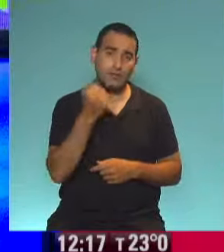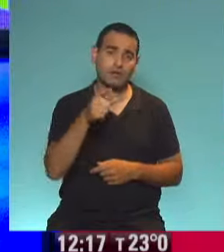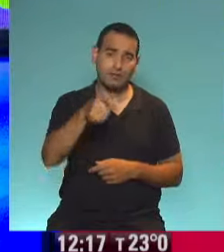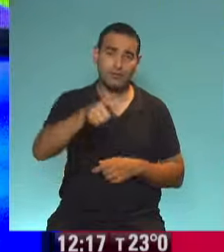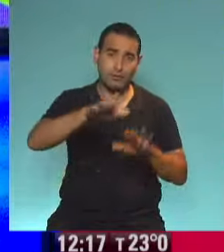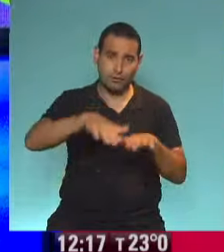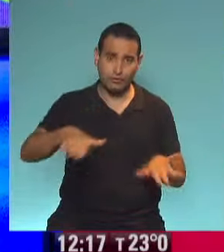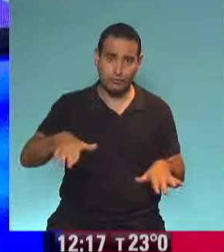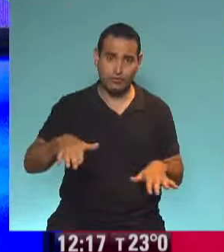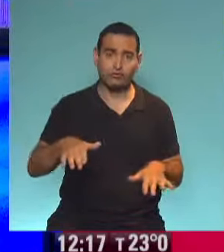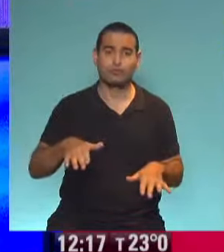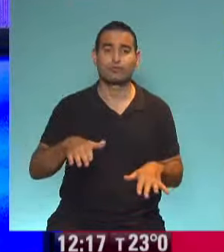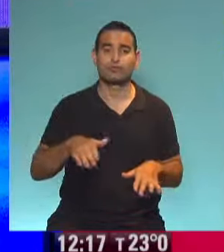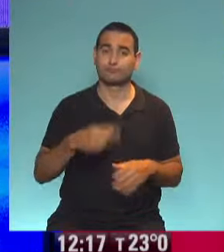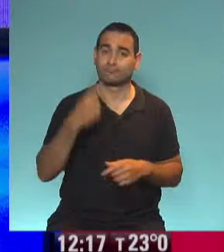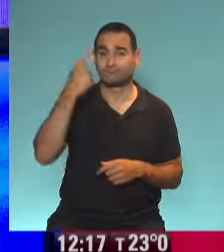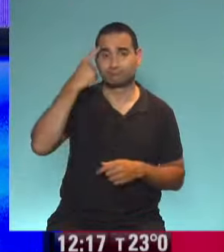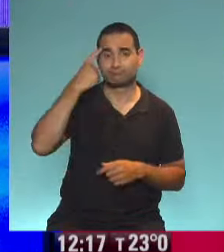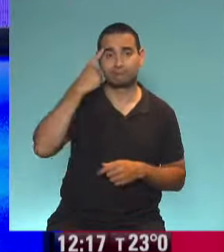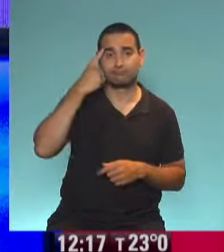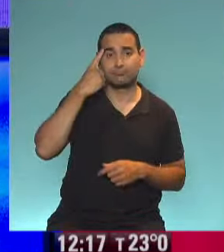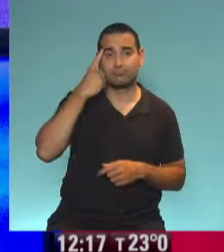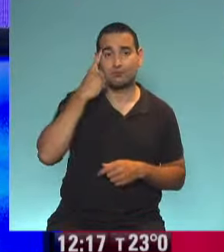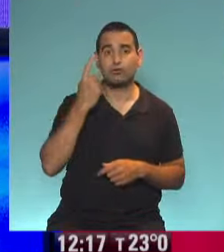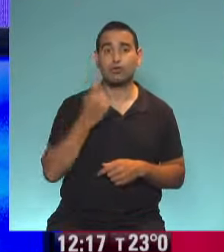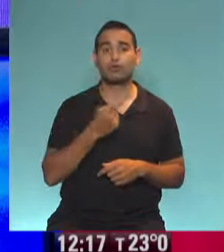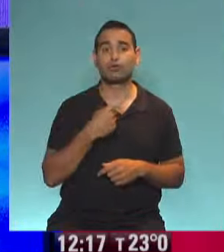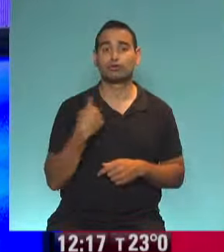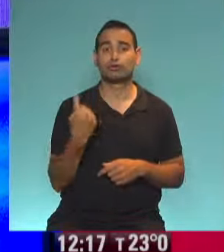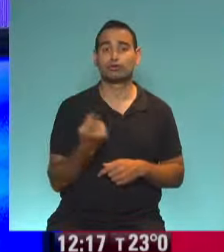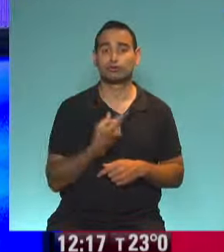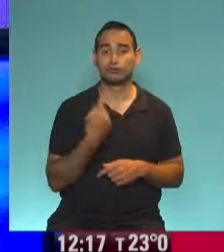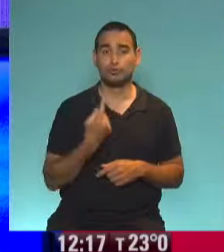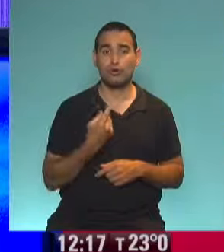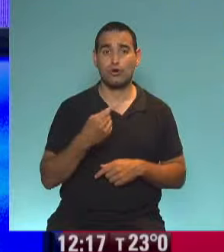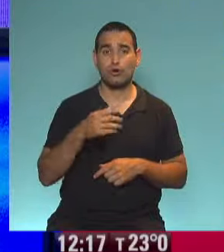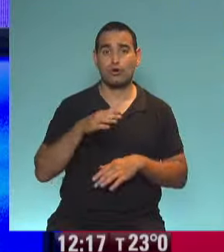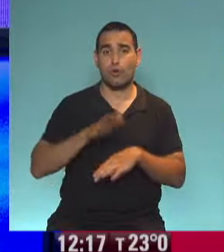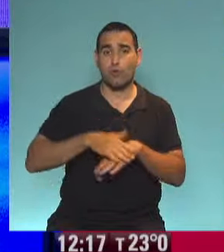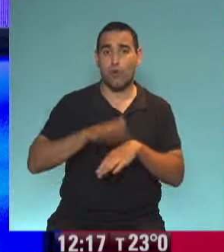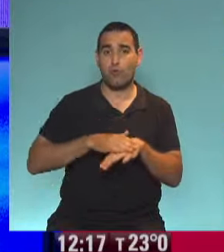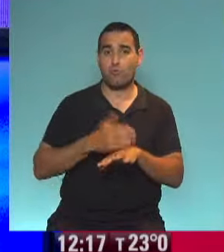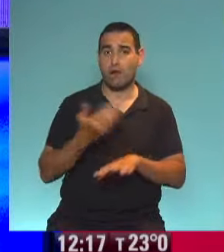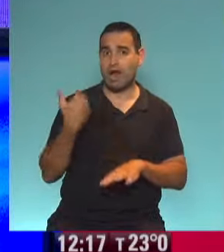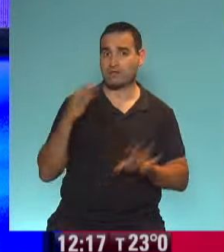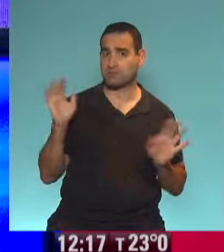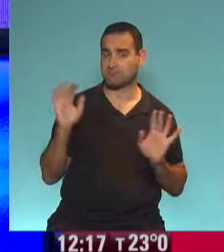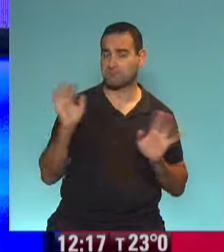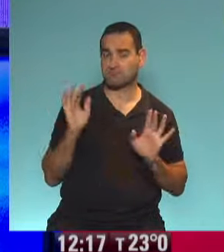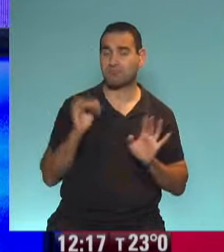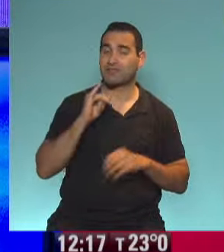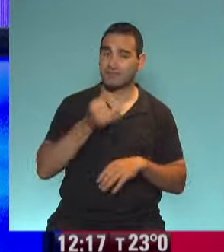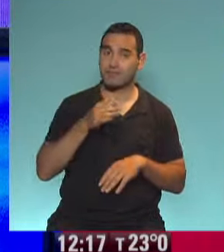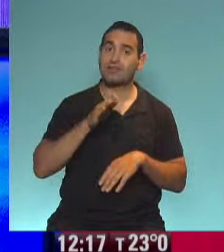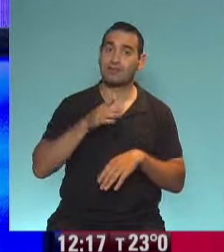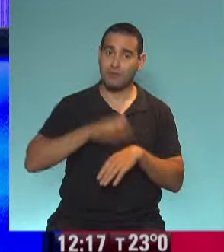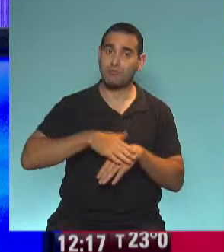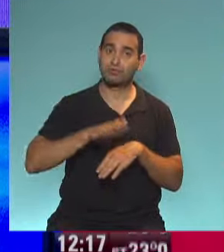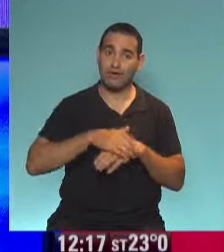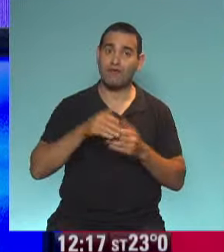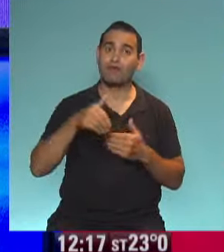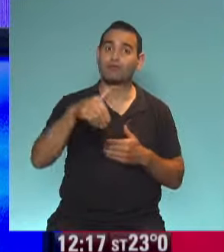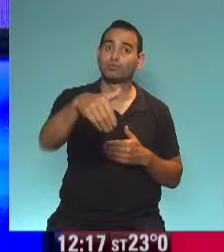chicas tengan en cuenta esto, que nosotros no somos responsables de la historia que fue, ¿no? Pero sí somos responsables